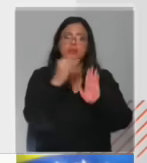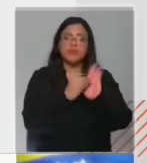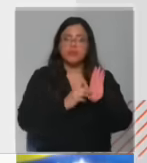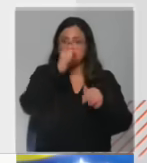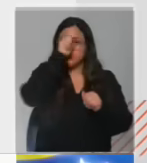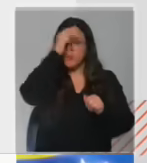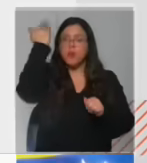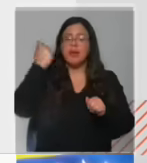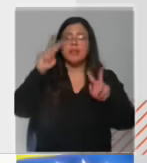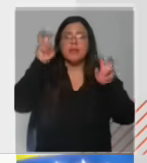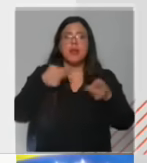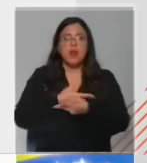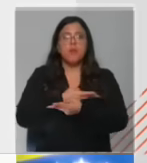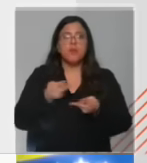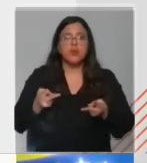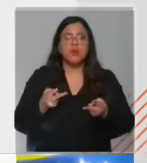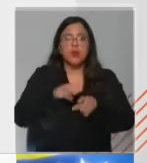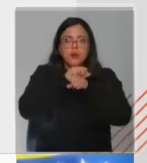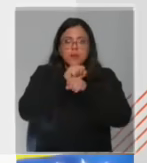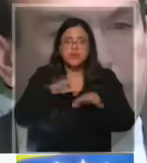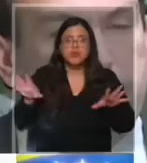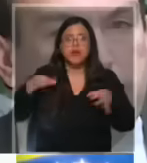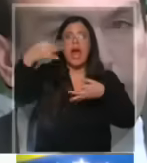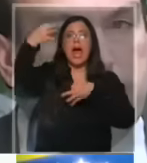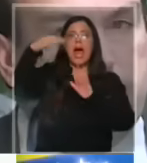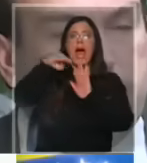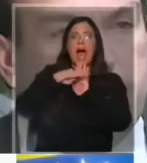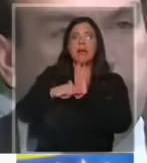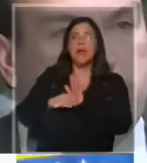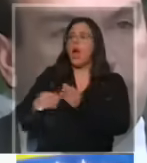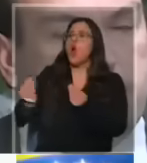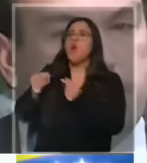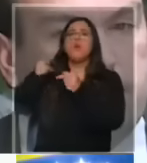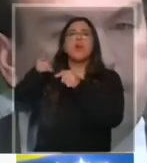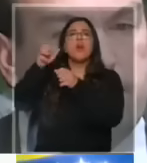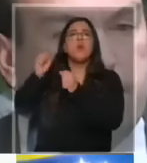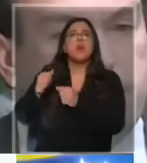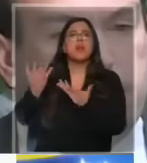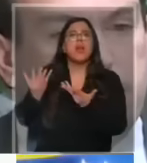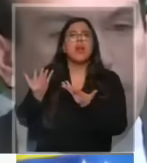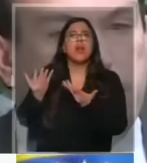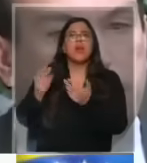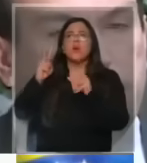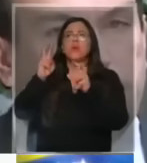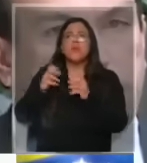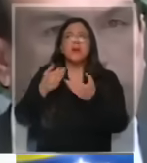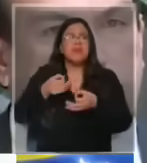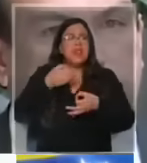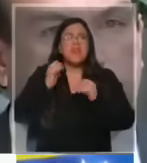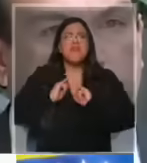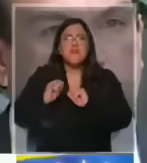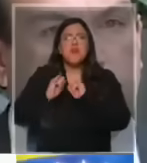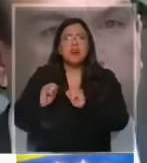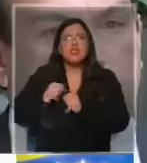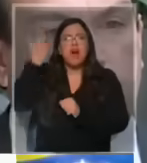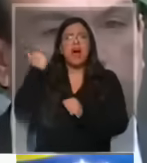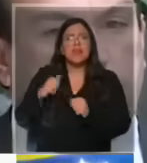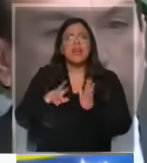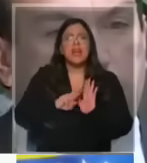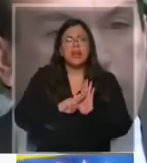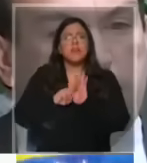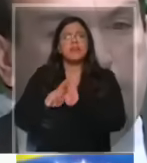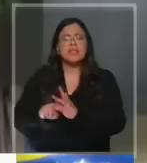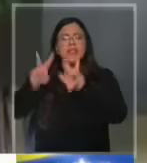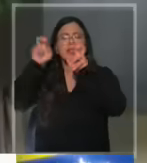domingo con la publicación y divulgación de las actas. ¿Cómo puede ser que usted tenga una declaración tan tibia, habiendo sido una máxima representante en materia de